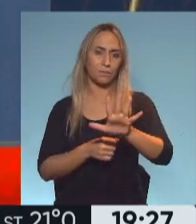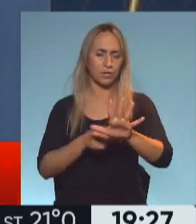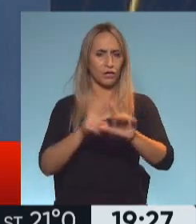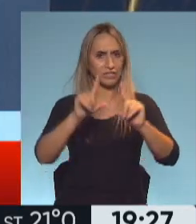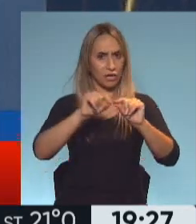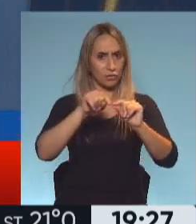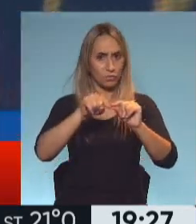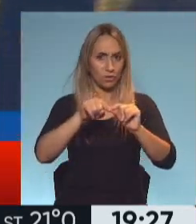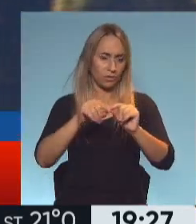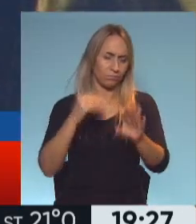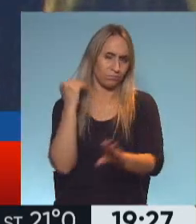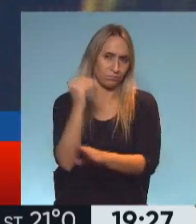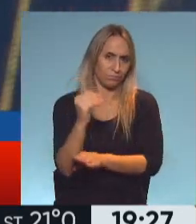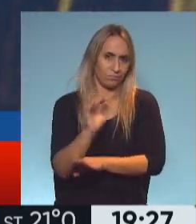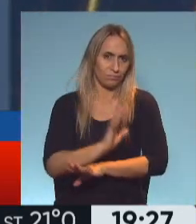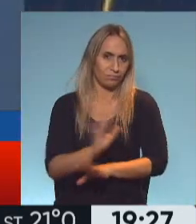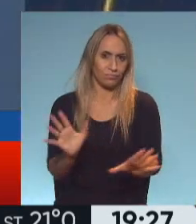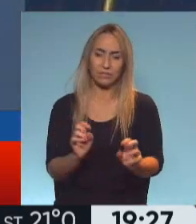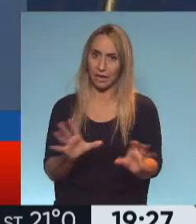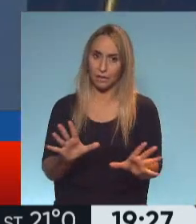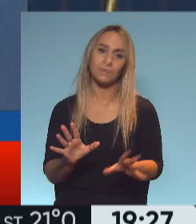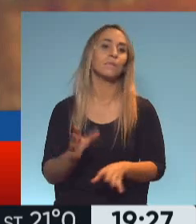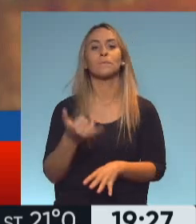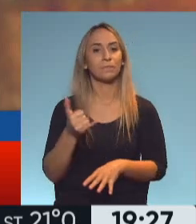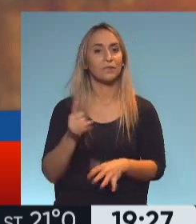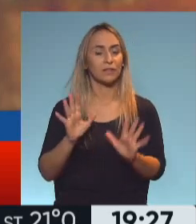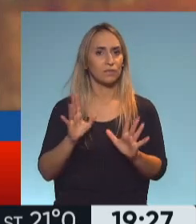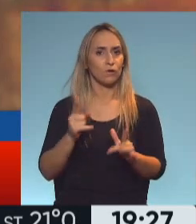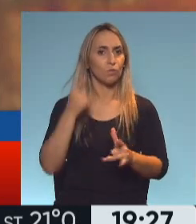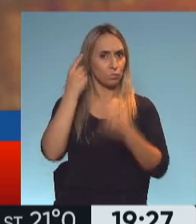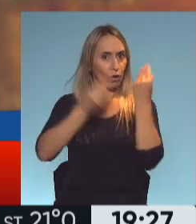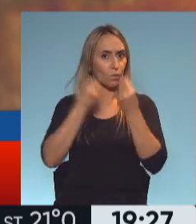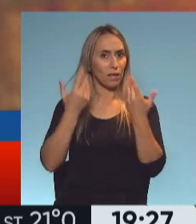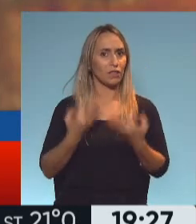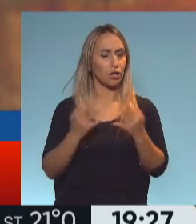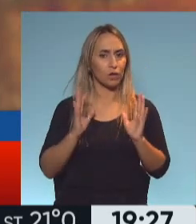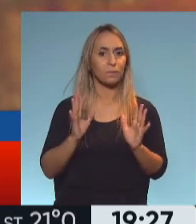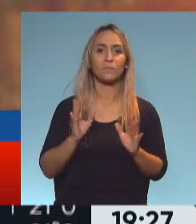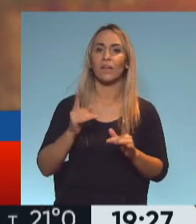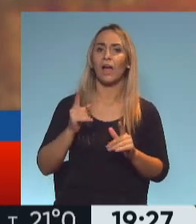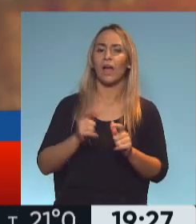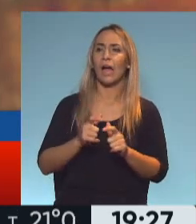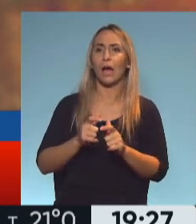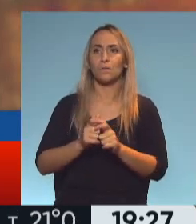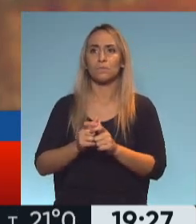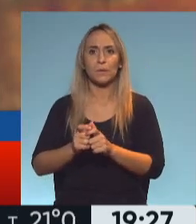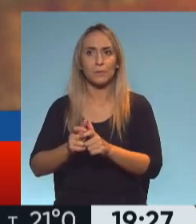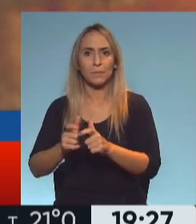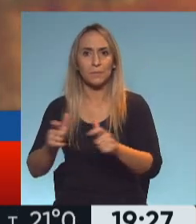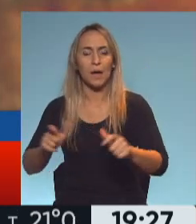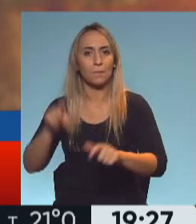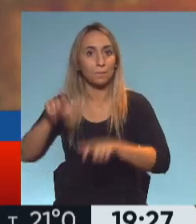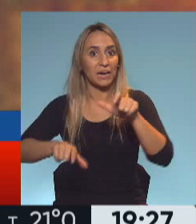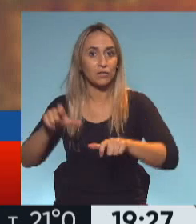encima de este guarismo que ya de por sí es escandaloso. Es escandaloso, muy preocupante. Estamos hablando de aumento de la informalidad, aumento de la